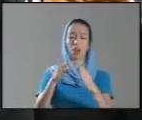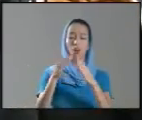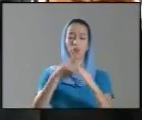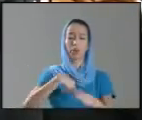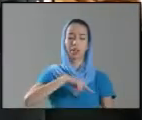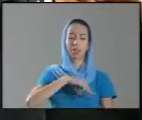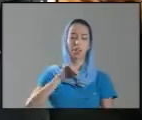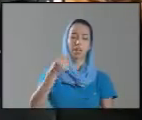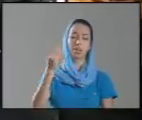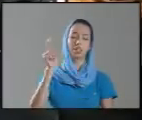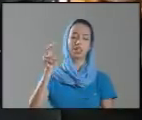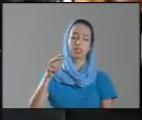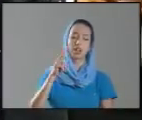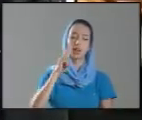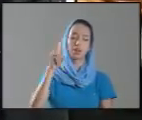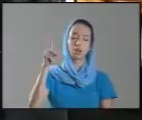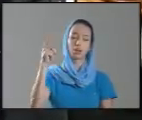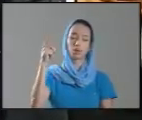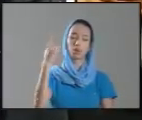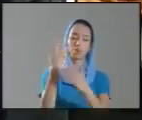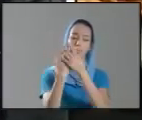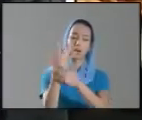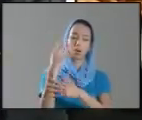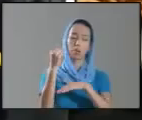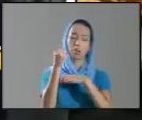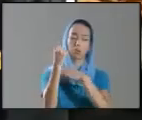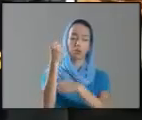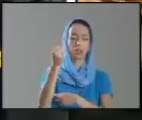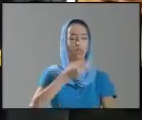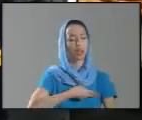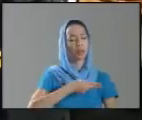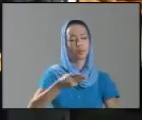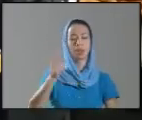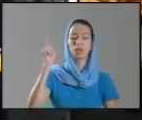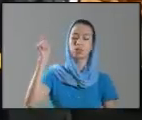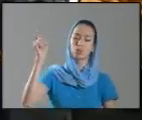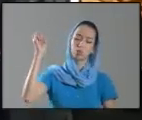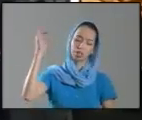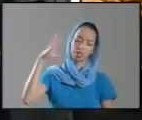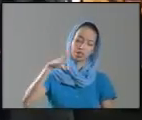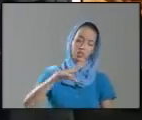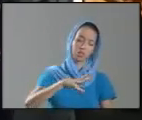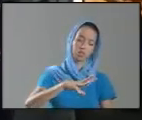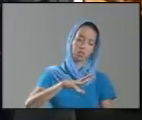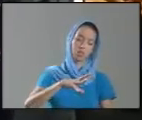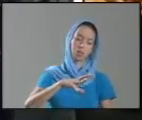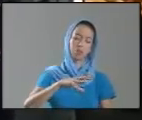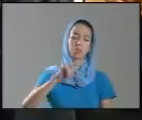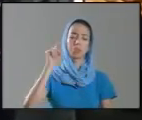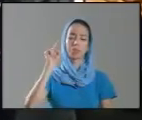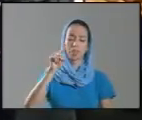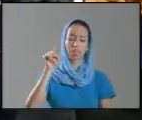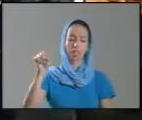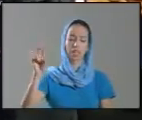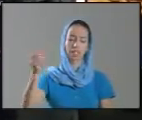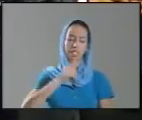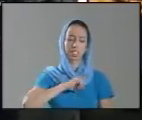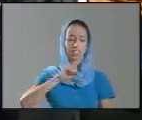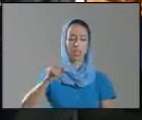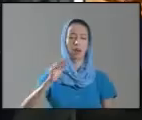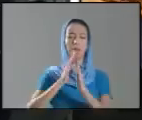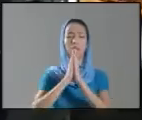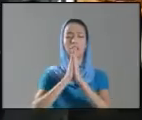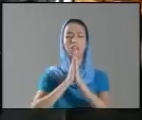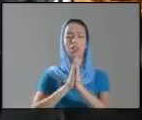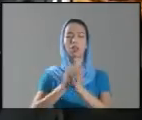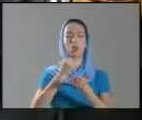una palabra de provisión, Señor, aquel hogar que está necesitando ver tu mano poderosa.